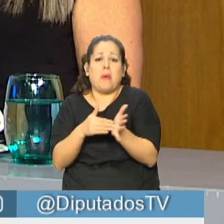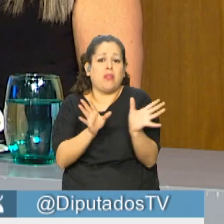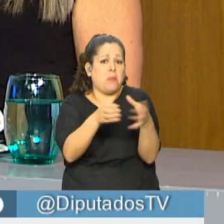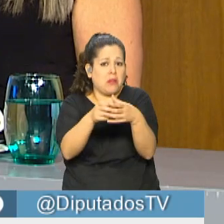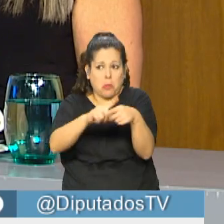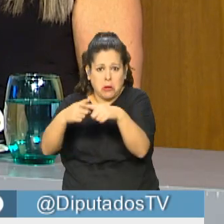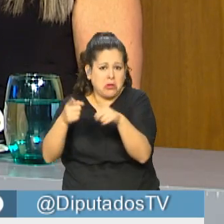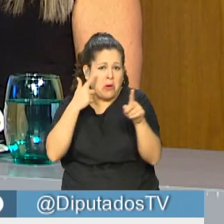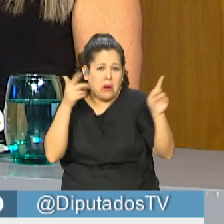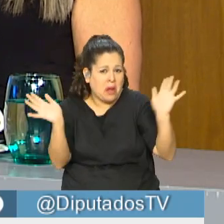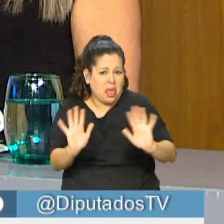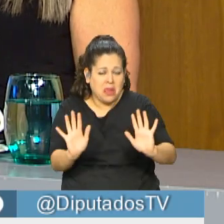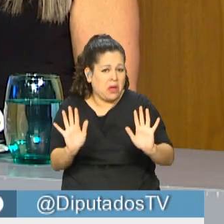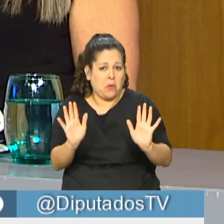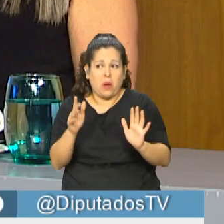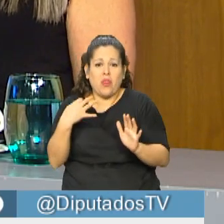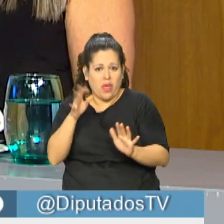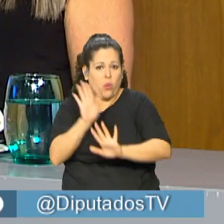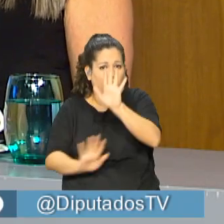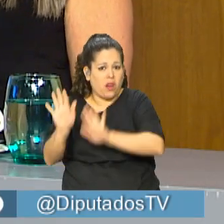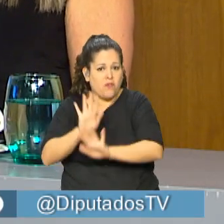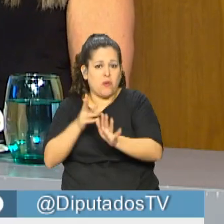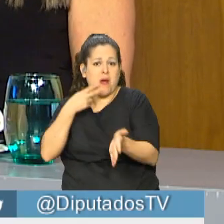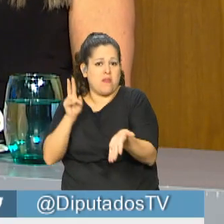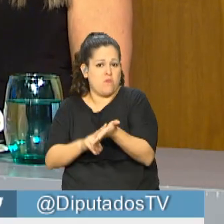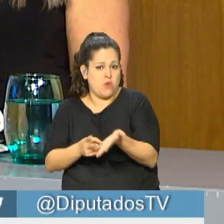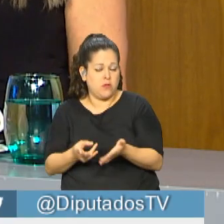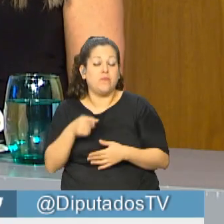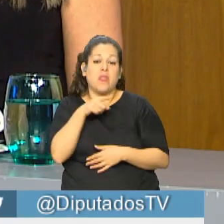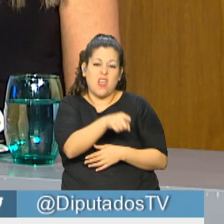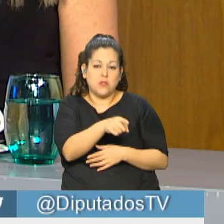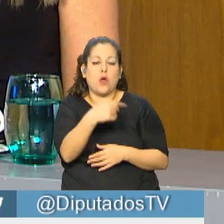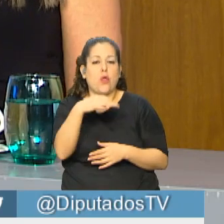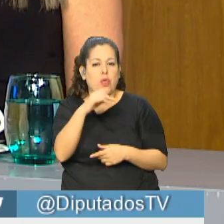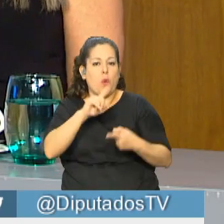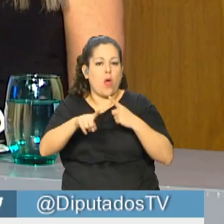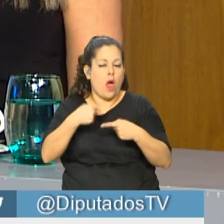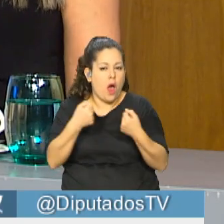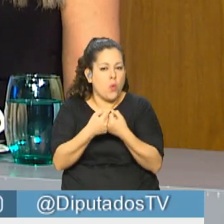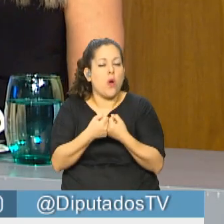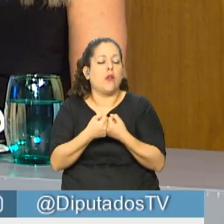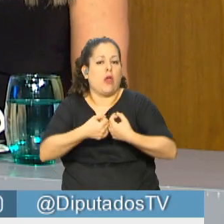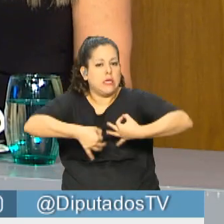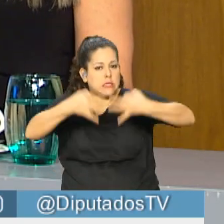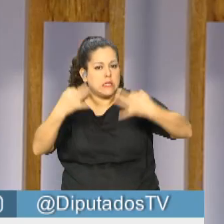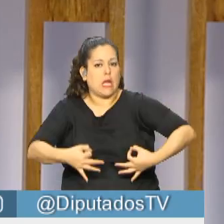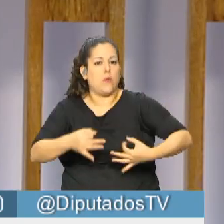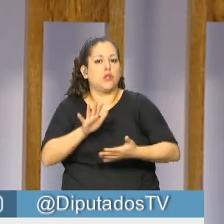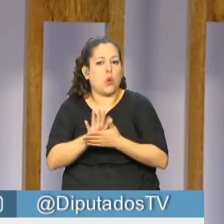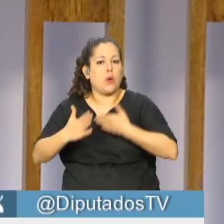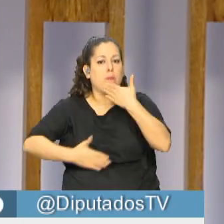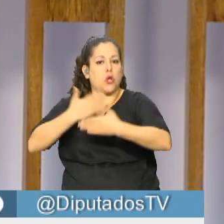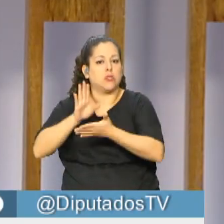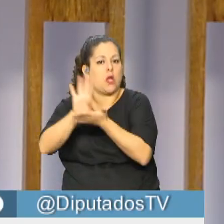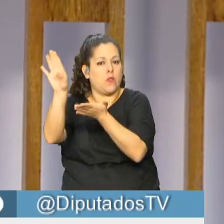en ese sentido, diputado, también es necesario entonces llegar a acuerdos más estables con respecto a los procesos de endeudamiento, ¿no? Porque